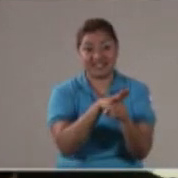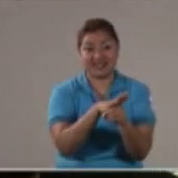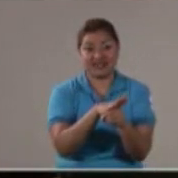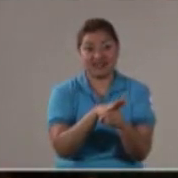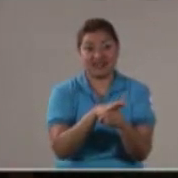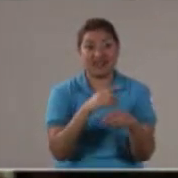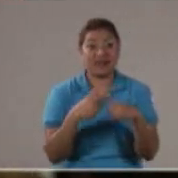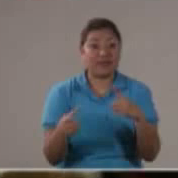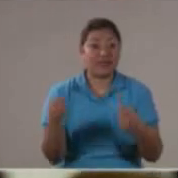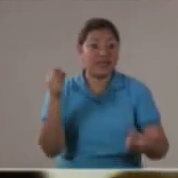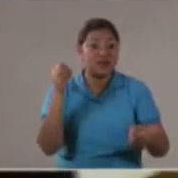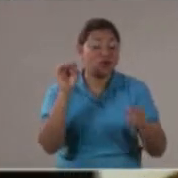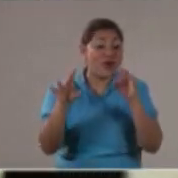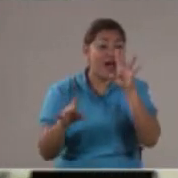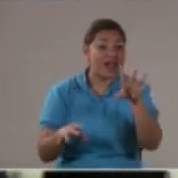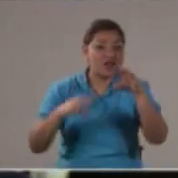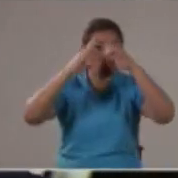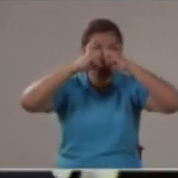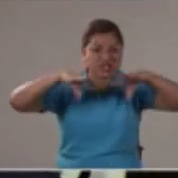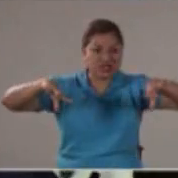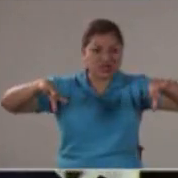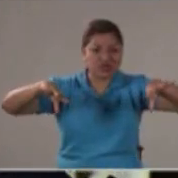pero algo lo destruyó.